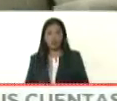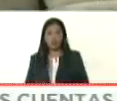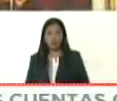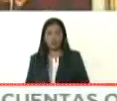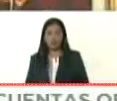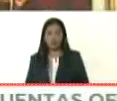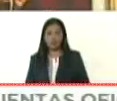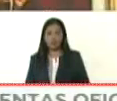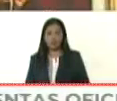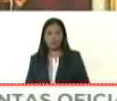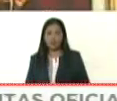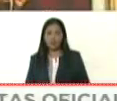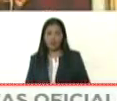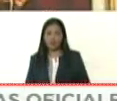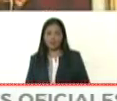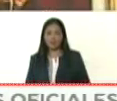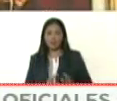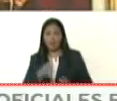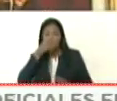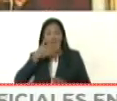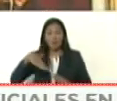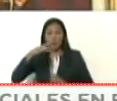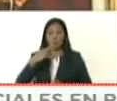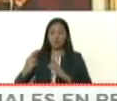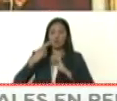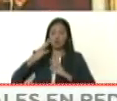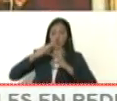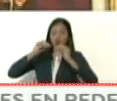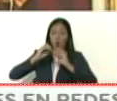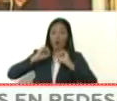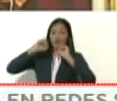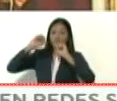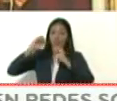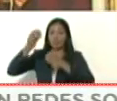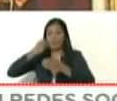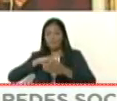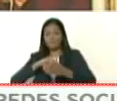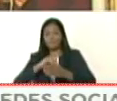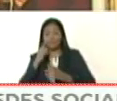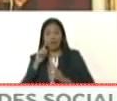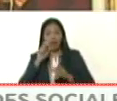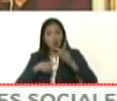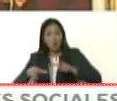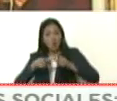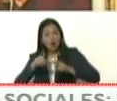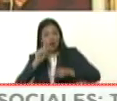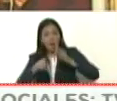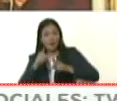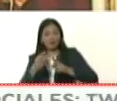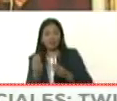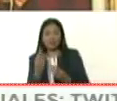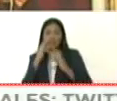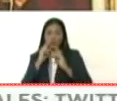El pueblo produciendo, respondiendo y ganando. En lo local, en lo concreto, dando